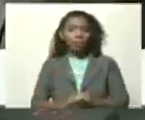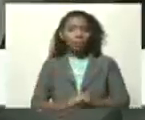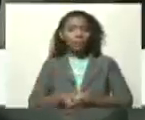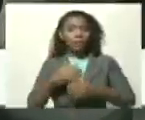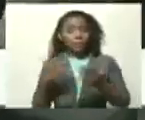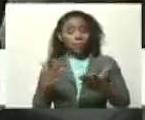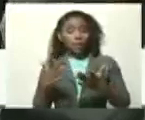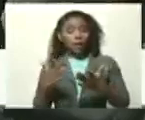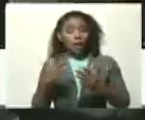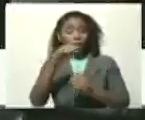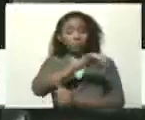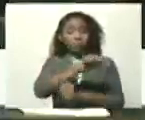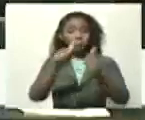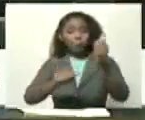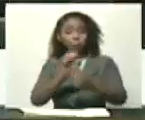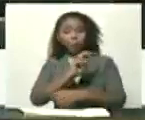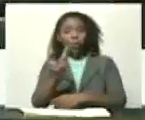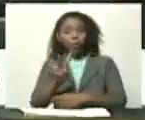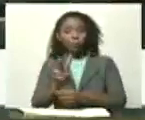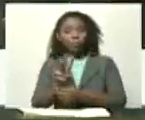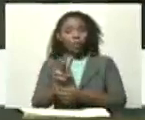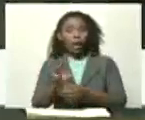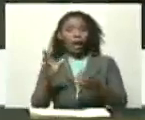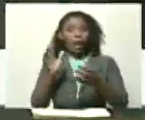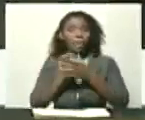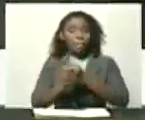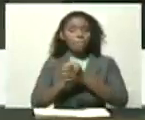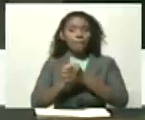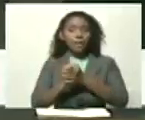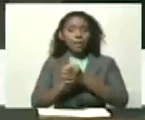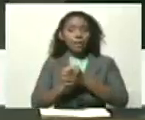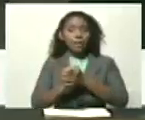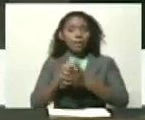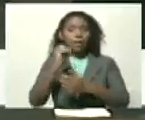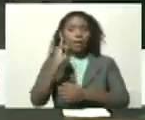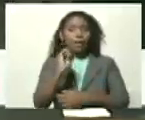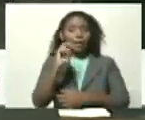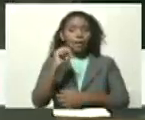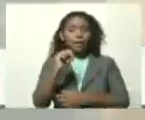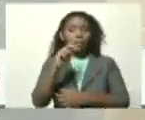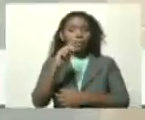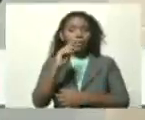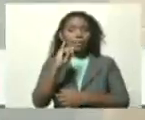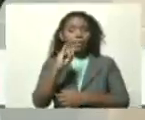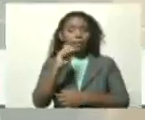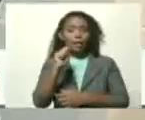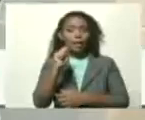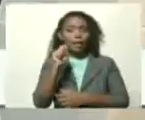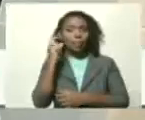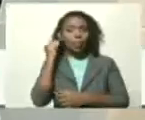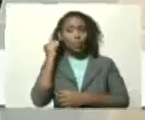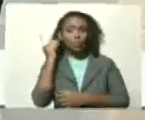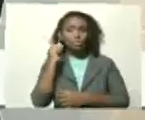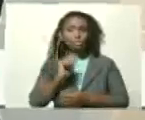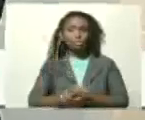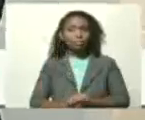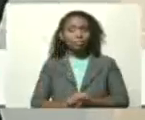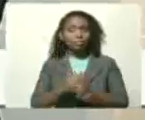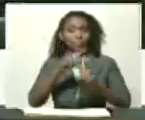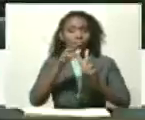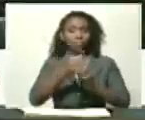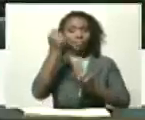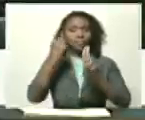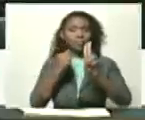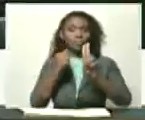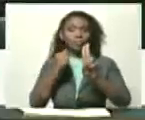la subsecretaría a la camarada Inti Alejandra Hinojosa Coronado.